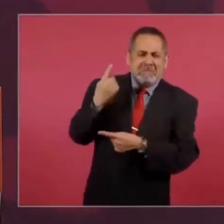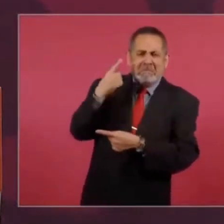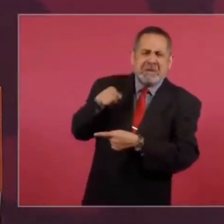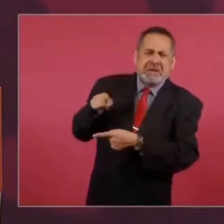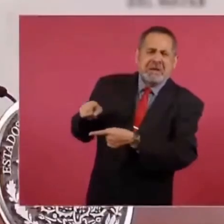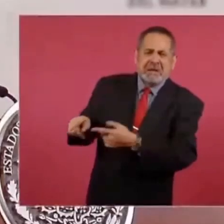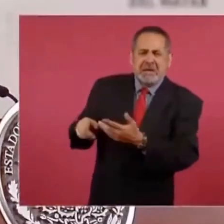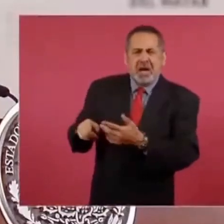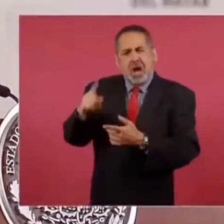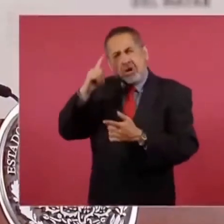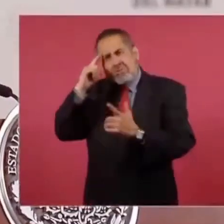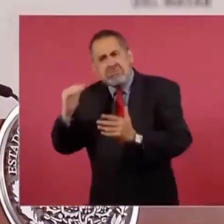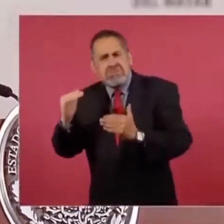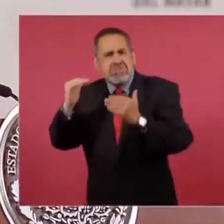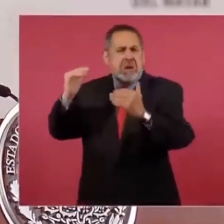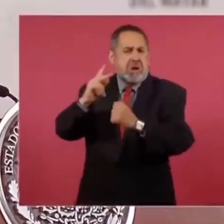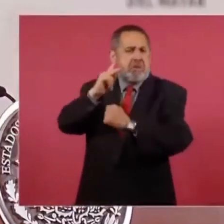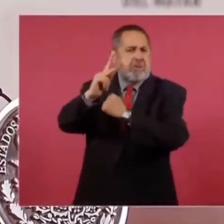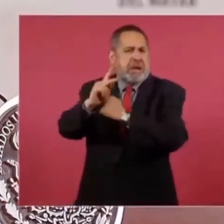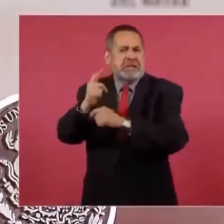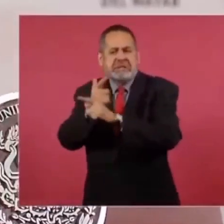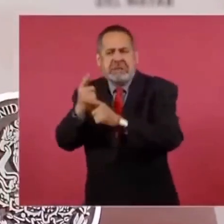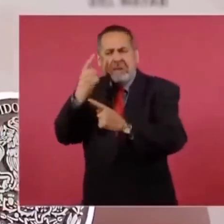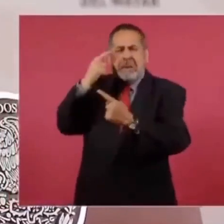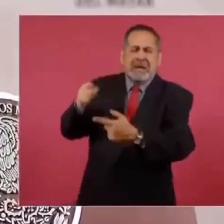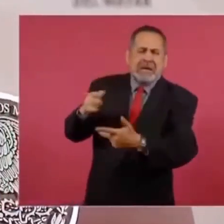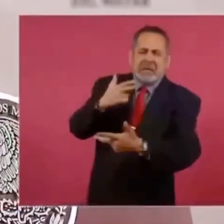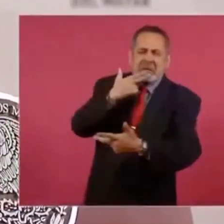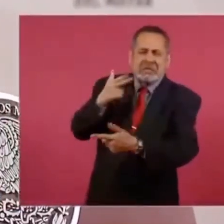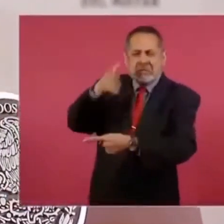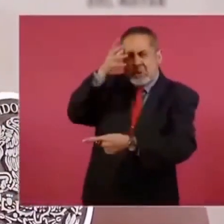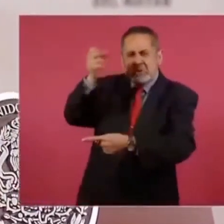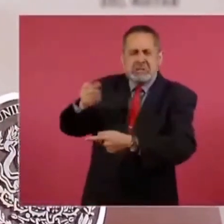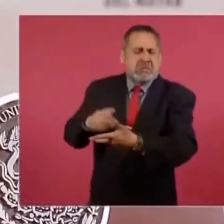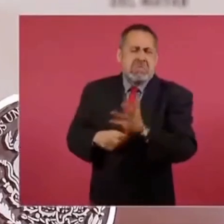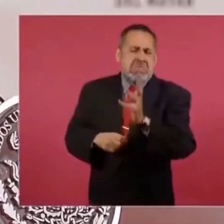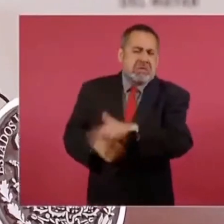de la soberanía es un concepto anacrónico